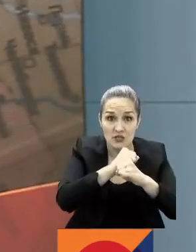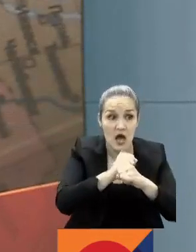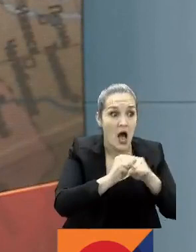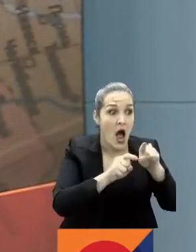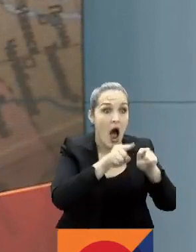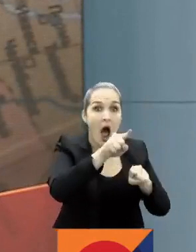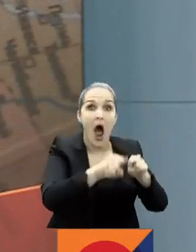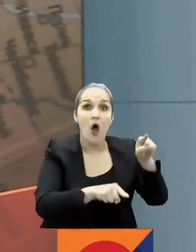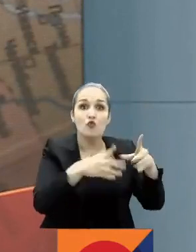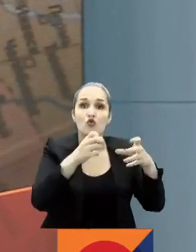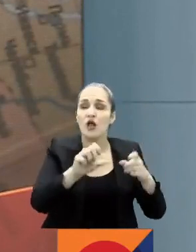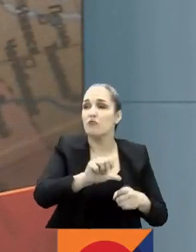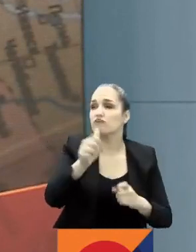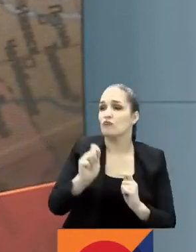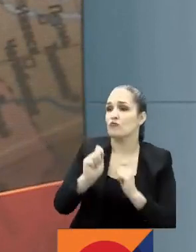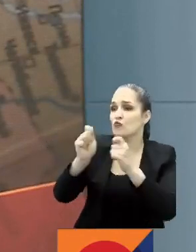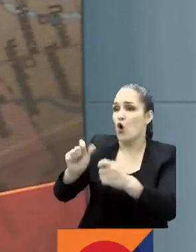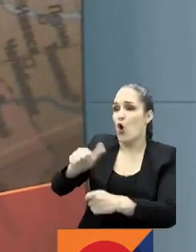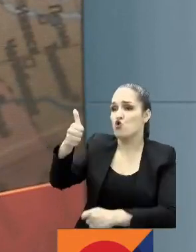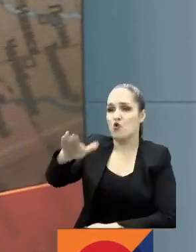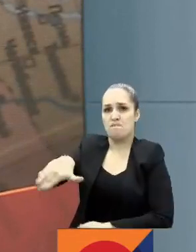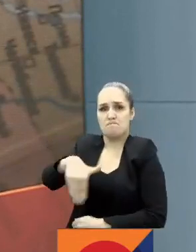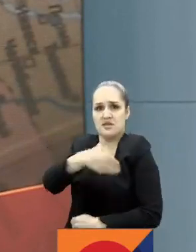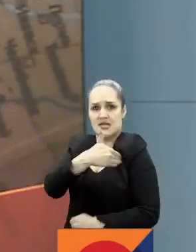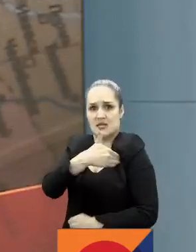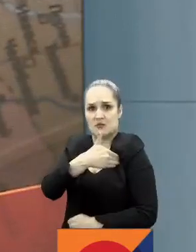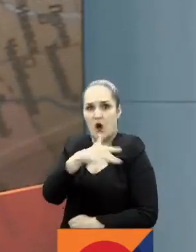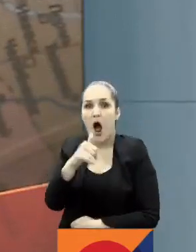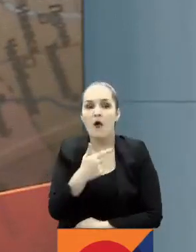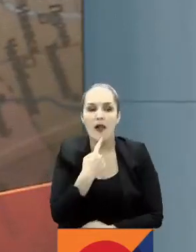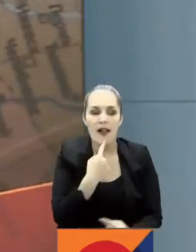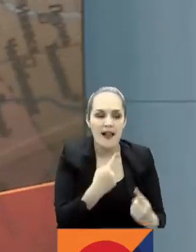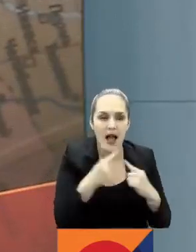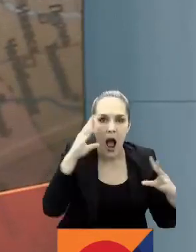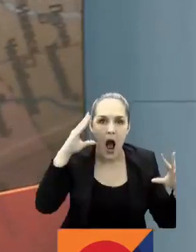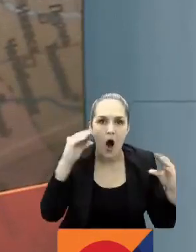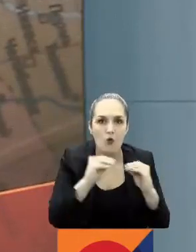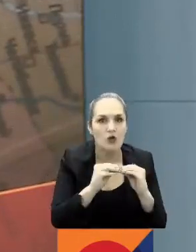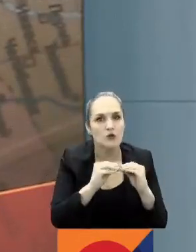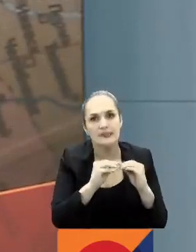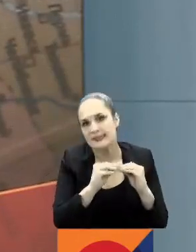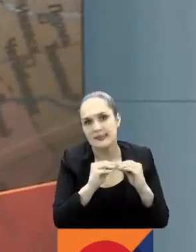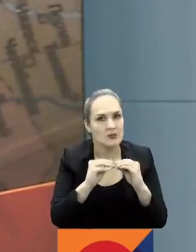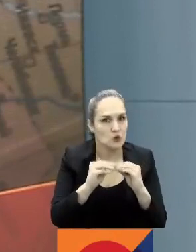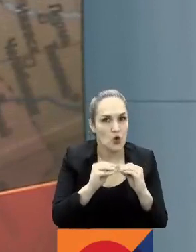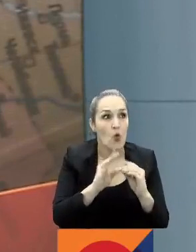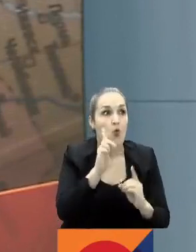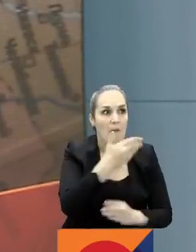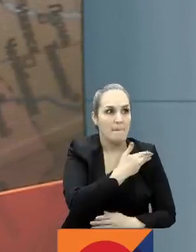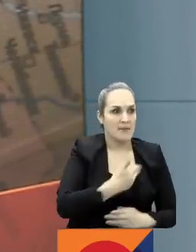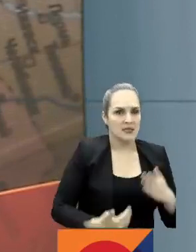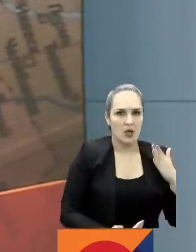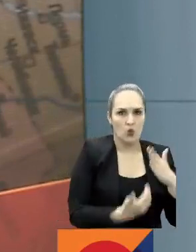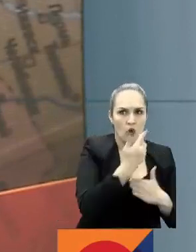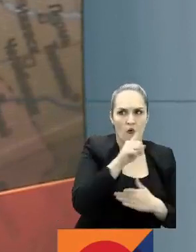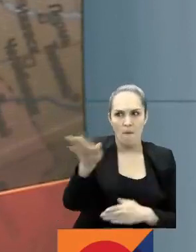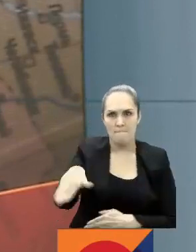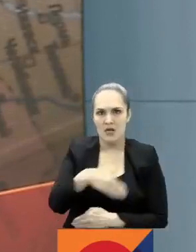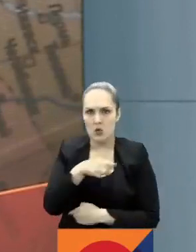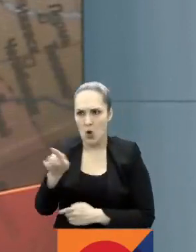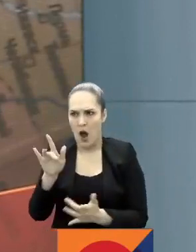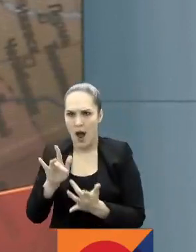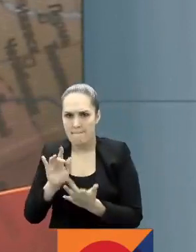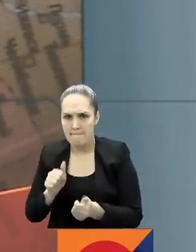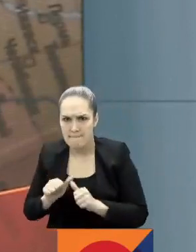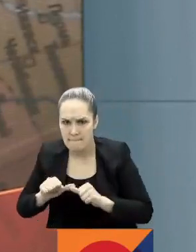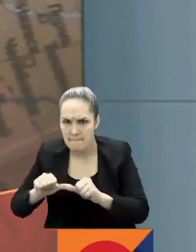como primer ministro tienen plazo para alcanzar un acuerdo de coalición, incluso entre rivales. De lograrlo, se daría final